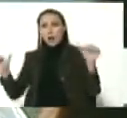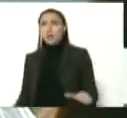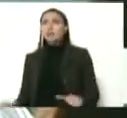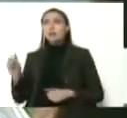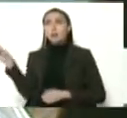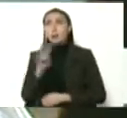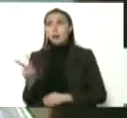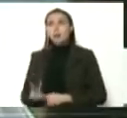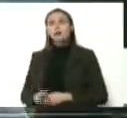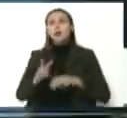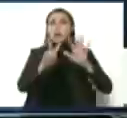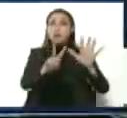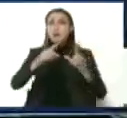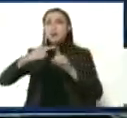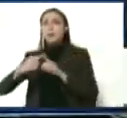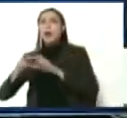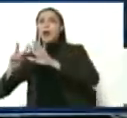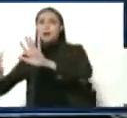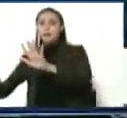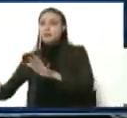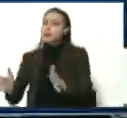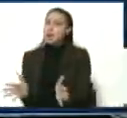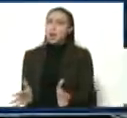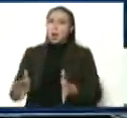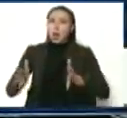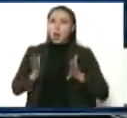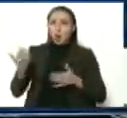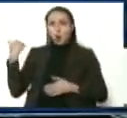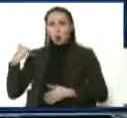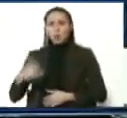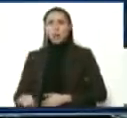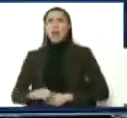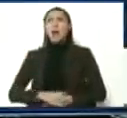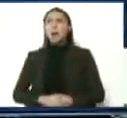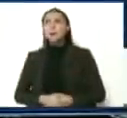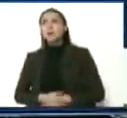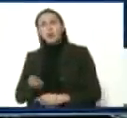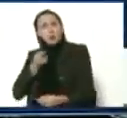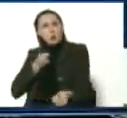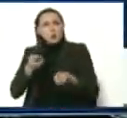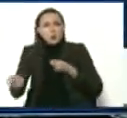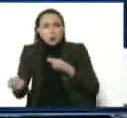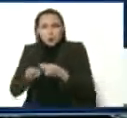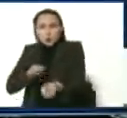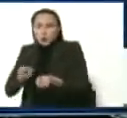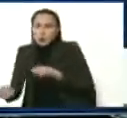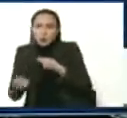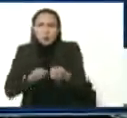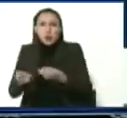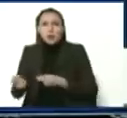del 7+7, los logros de los protocolos de tratamiento,